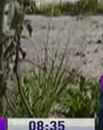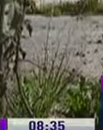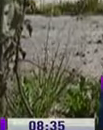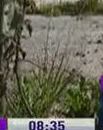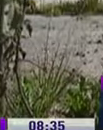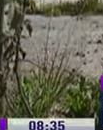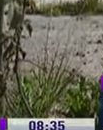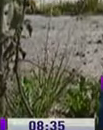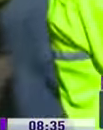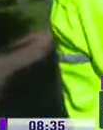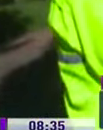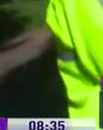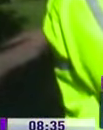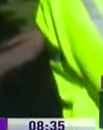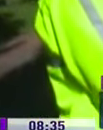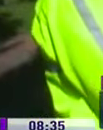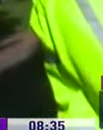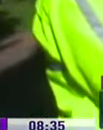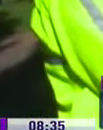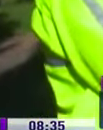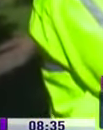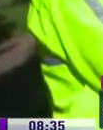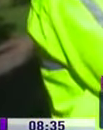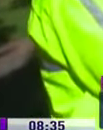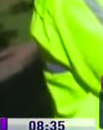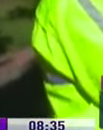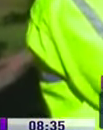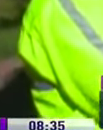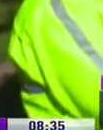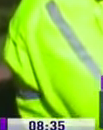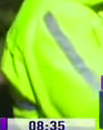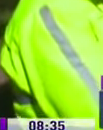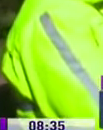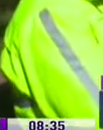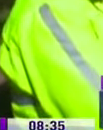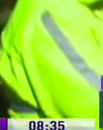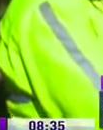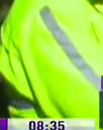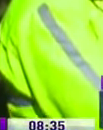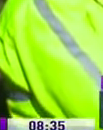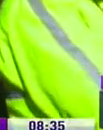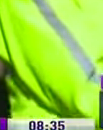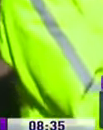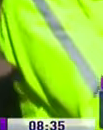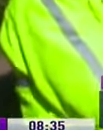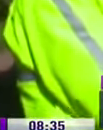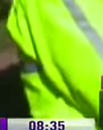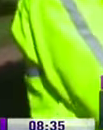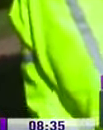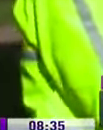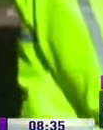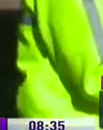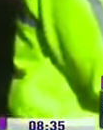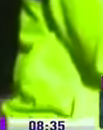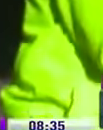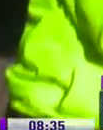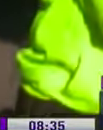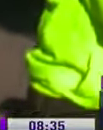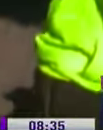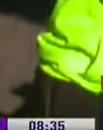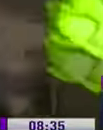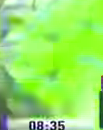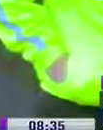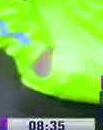visto pues en la madrugada. ¿Dónde se debe botar el cascajo? Pues en Zambisa. En la casa de la suegra. En la casa de la suegra. Todo y suegra. Con todo y